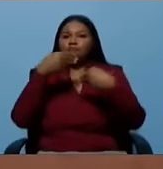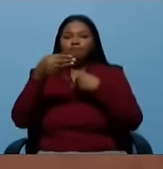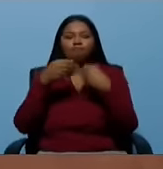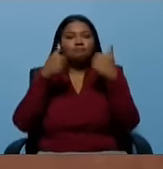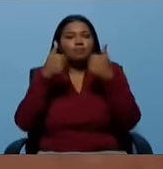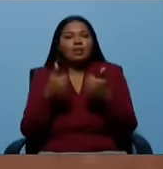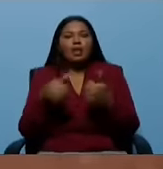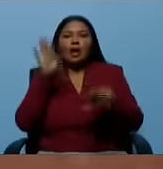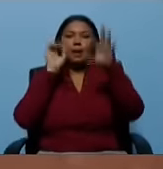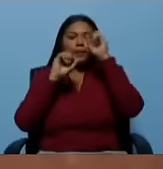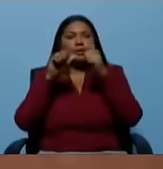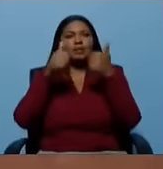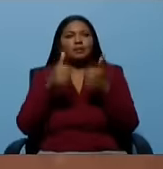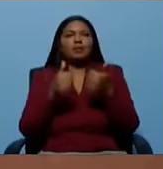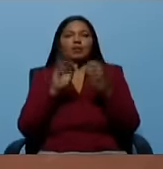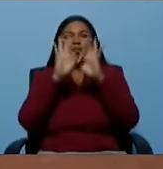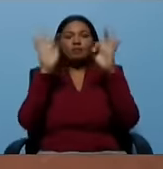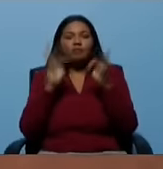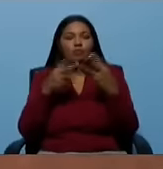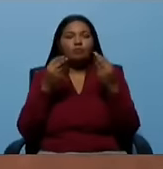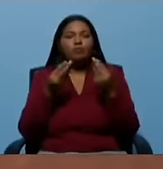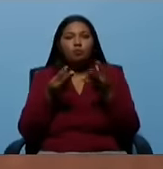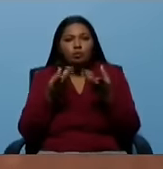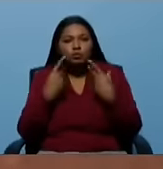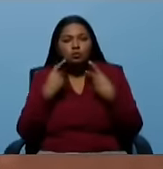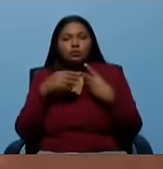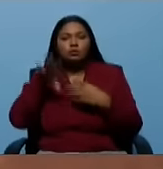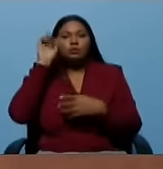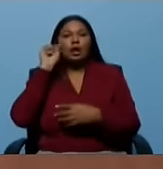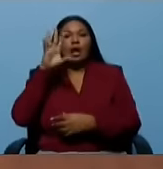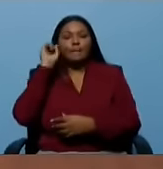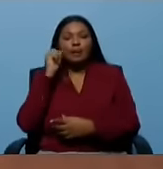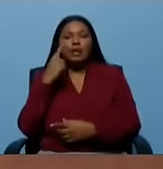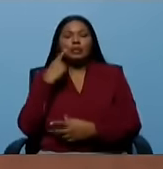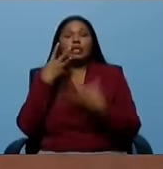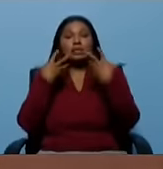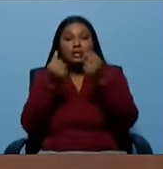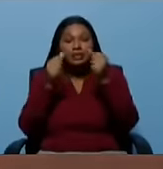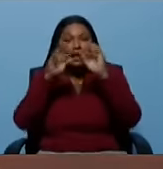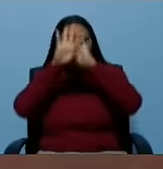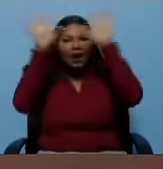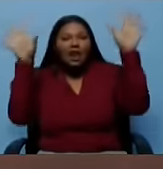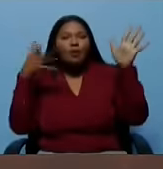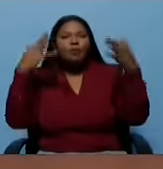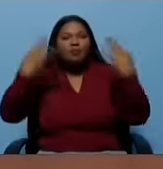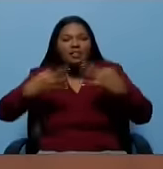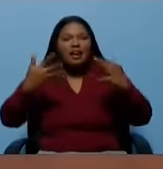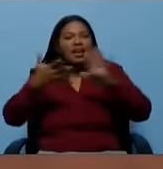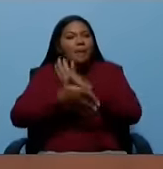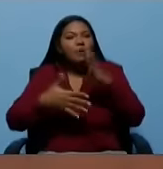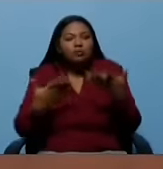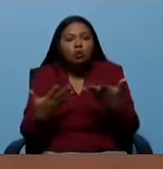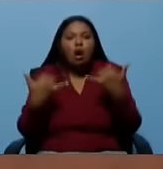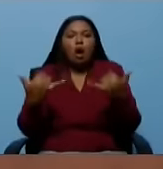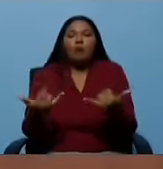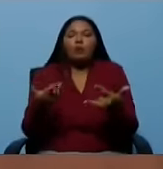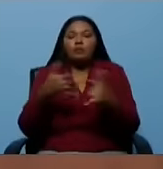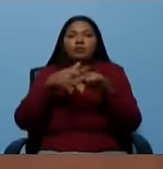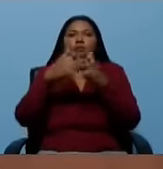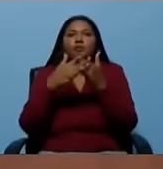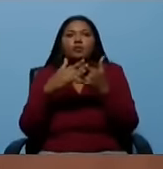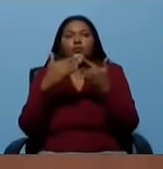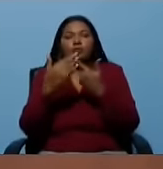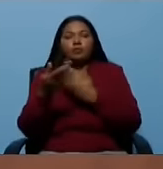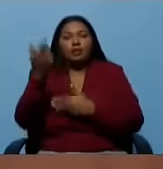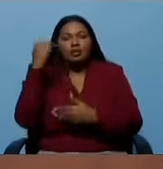eh de de de manera muy llana para que la gente pueda entender lo que realmente está ocurriendo